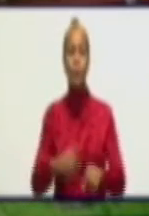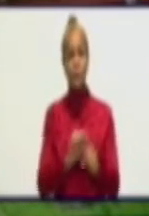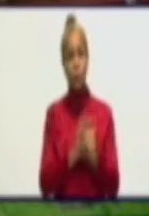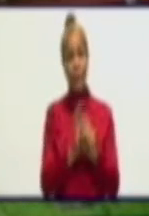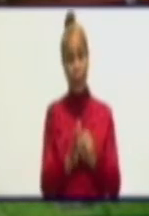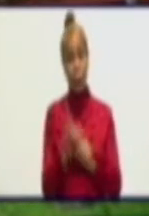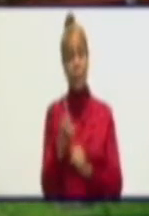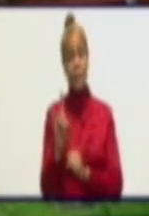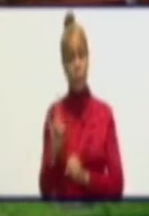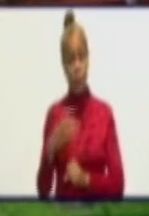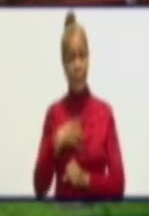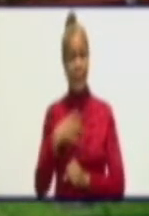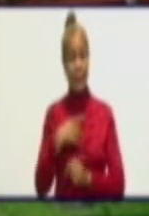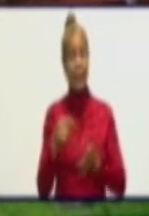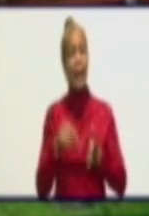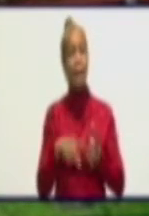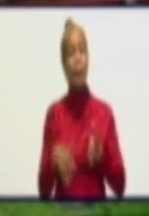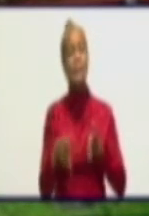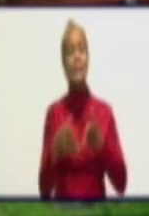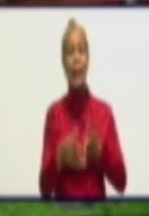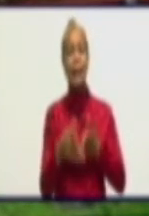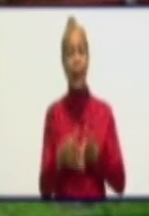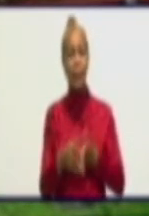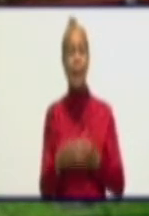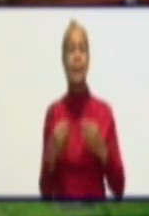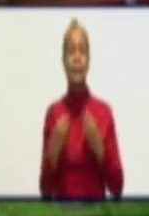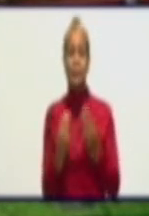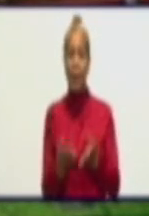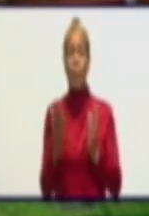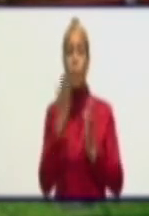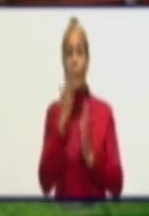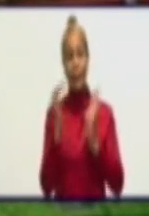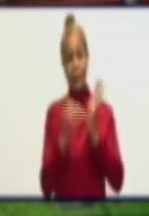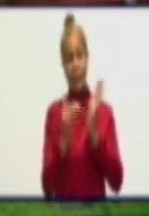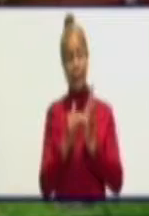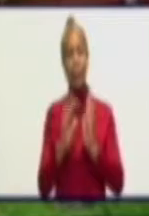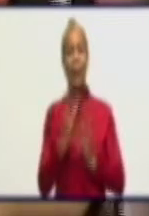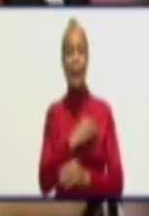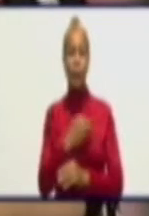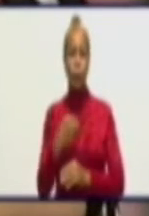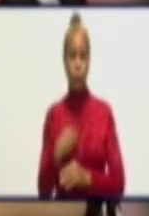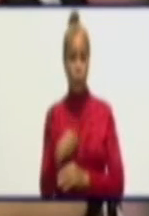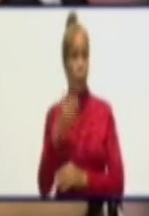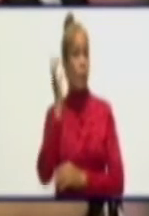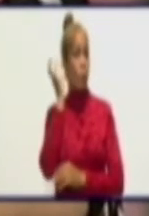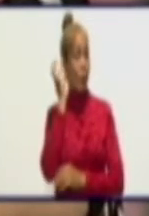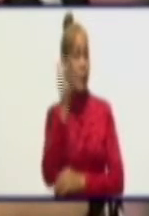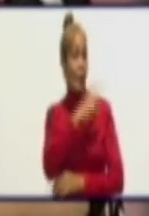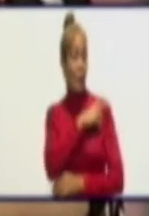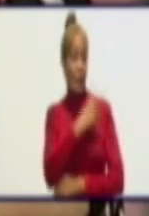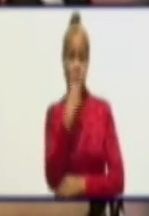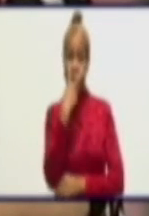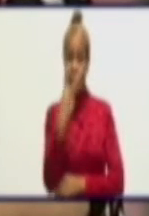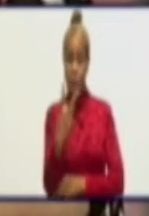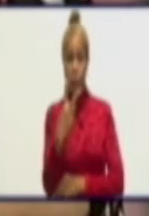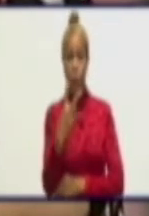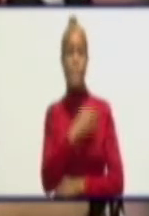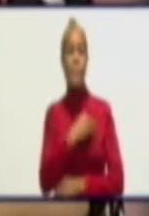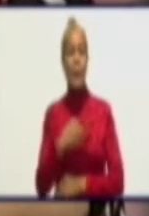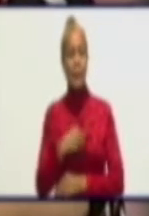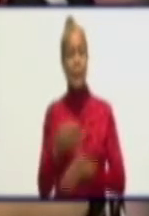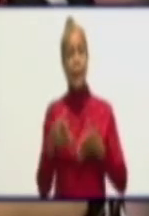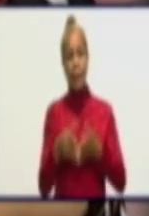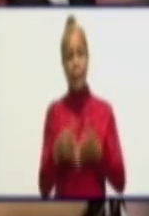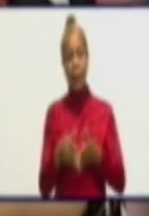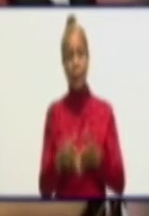provincia de cara a la COVID-19. Las buenas tardes y la bienvenida para la doctora Kenia González Medina, jefa de asistencia médica en Granma.